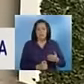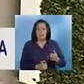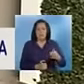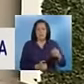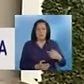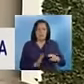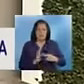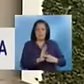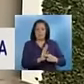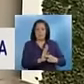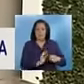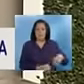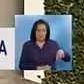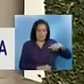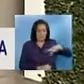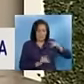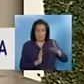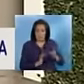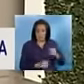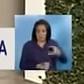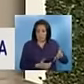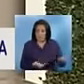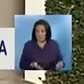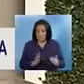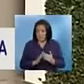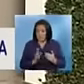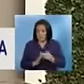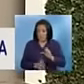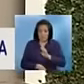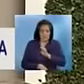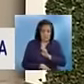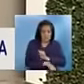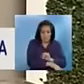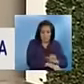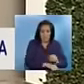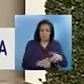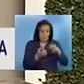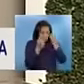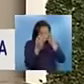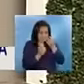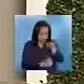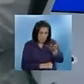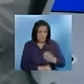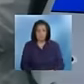el embajador de Chile aquí a la residencia de San Isidro. Esa es la información que tenemos con ustedes.